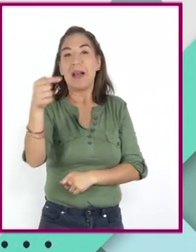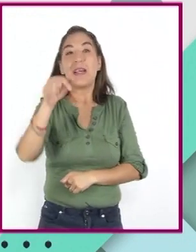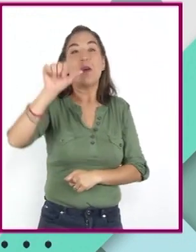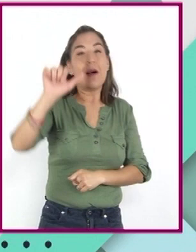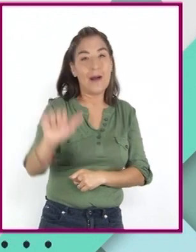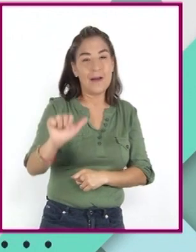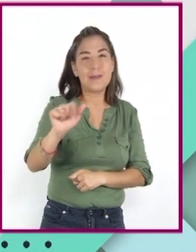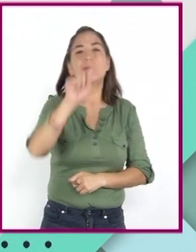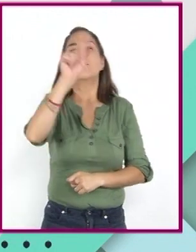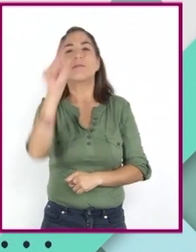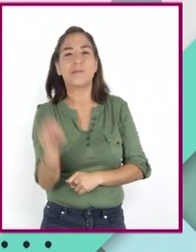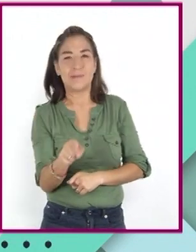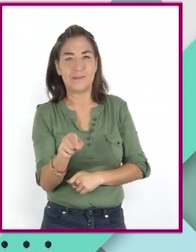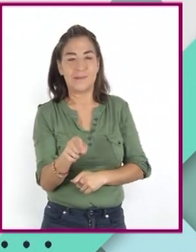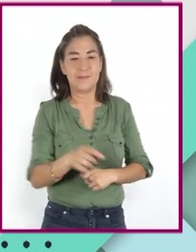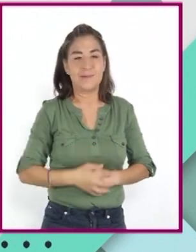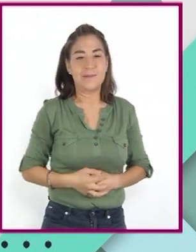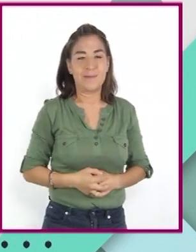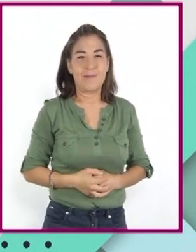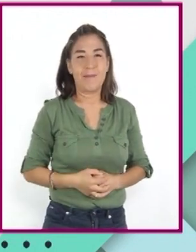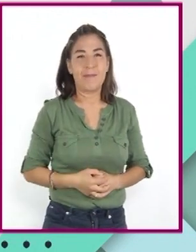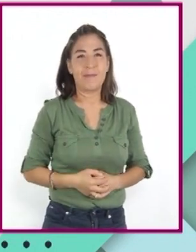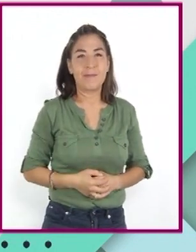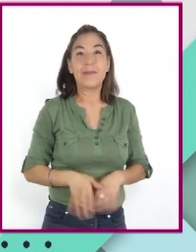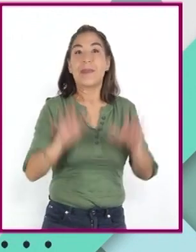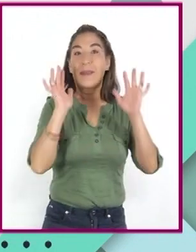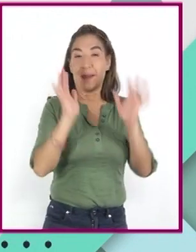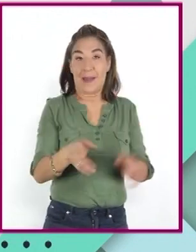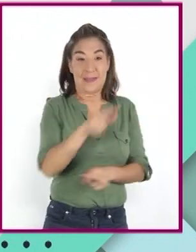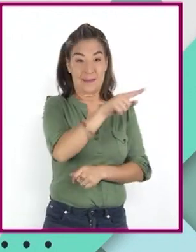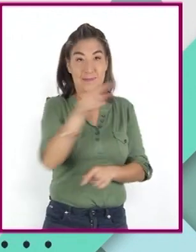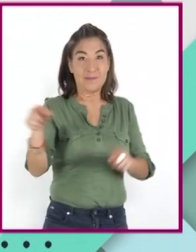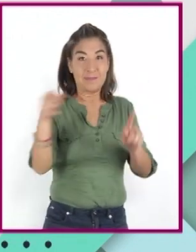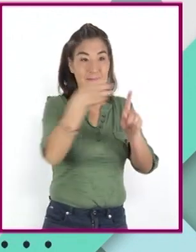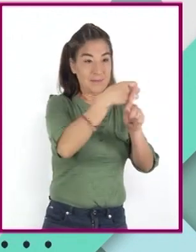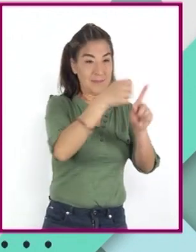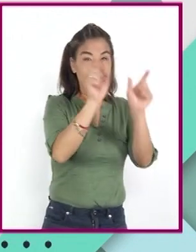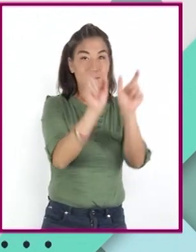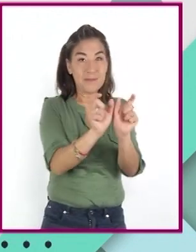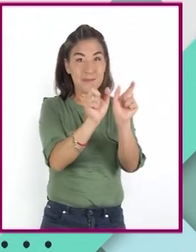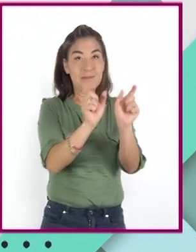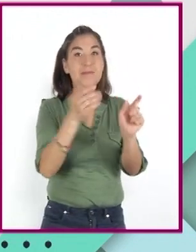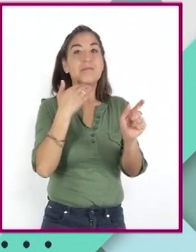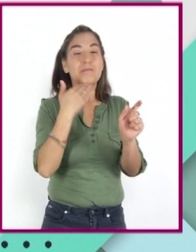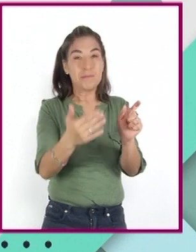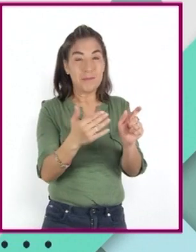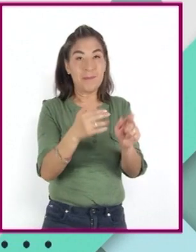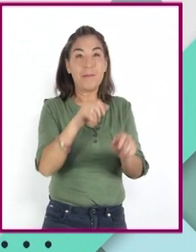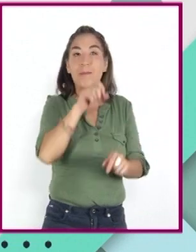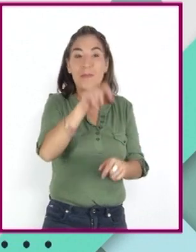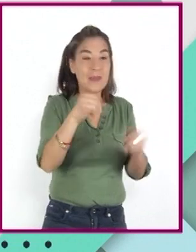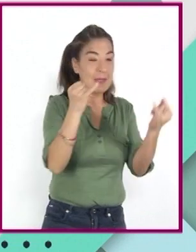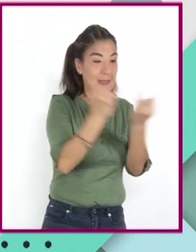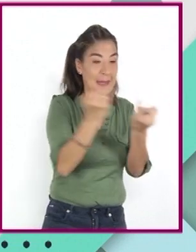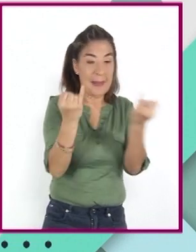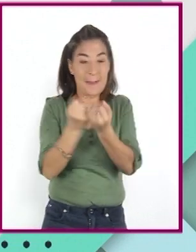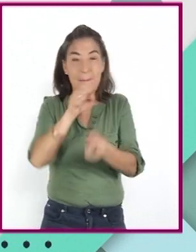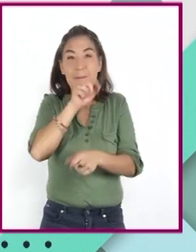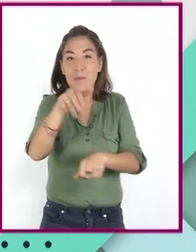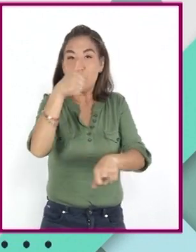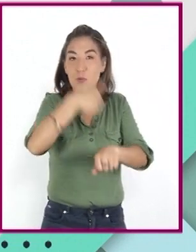a, cerramos el paréntesis. Ya que están involucrando los mismos números